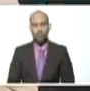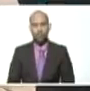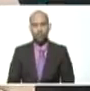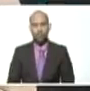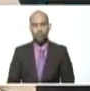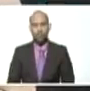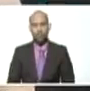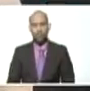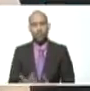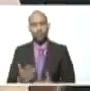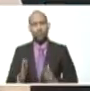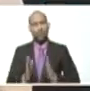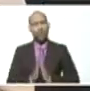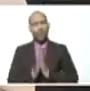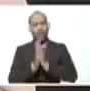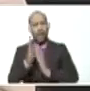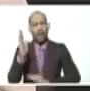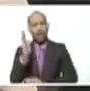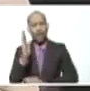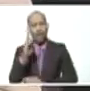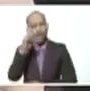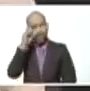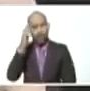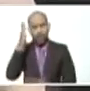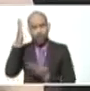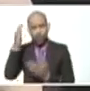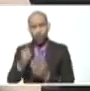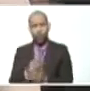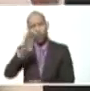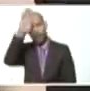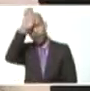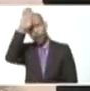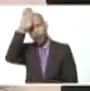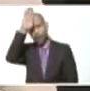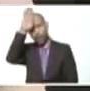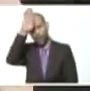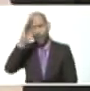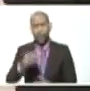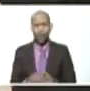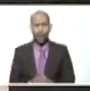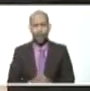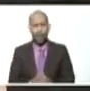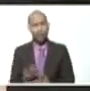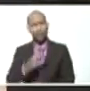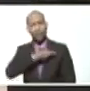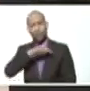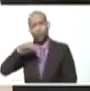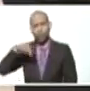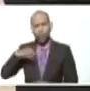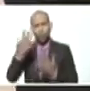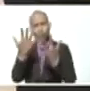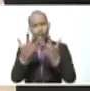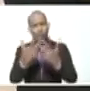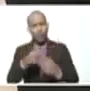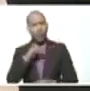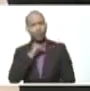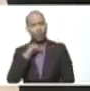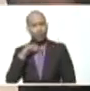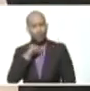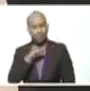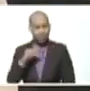Por la Santa Iglesia de Dios, por el Papa Francisco, por nuestro administrador